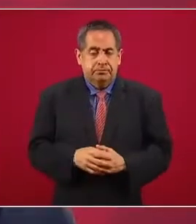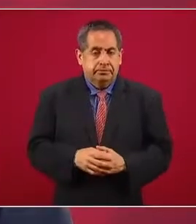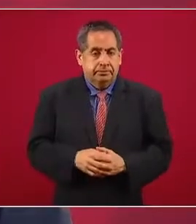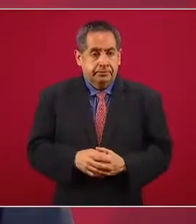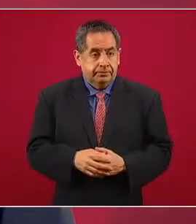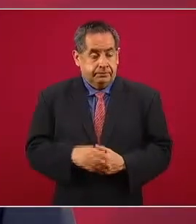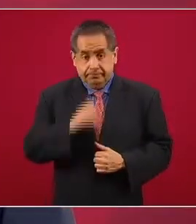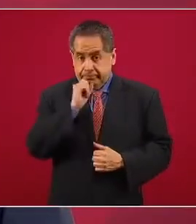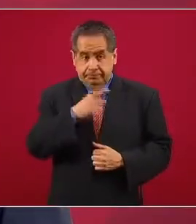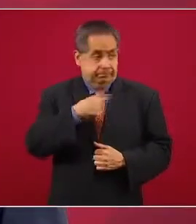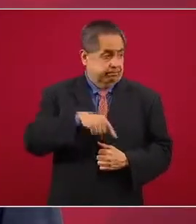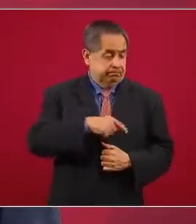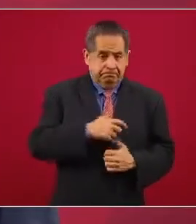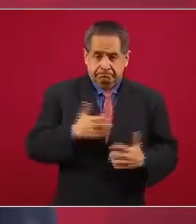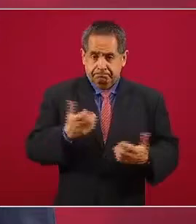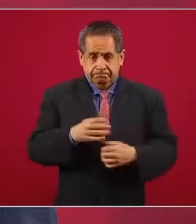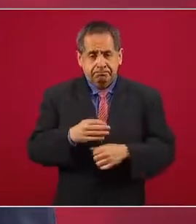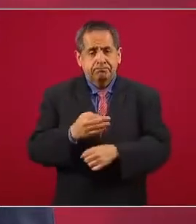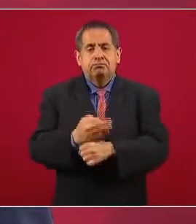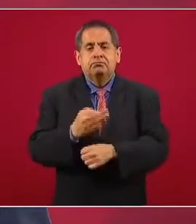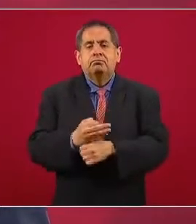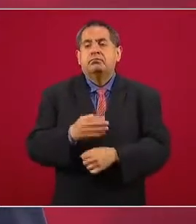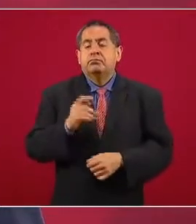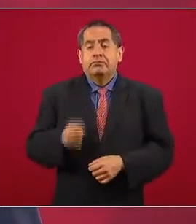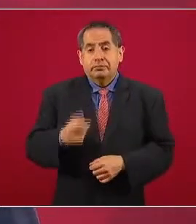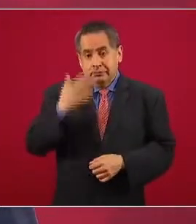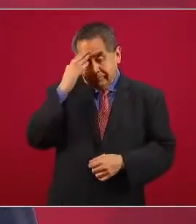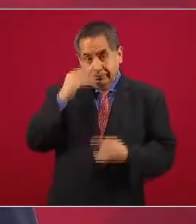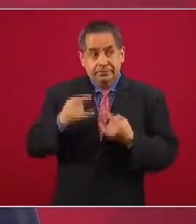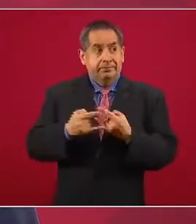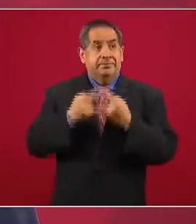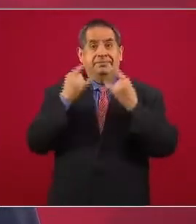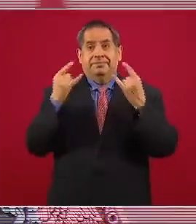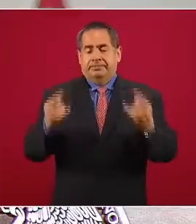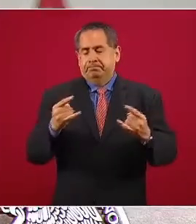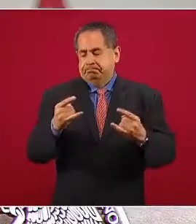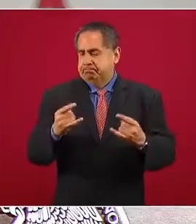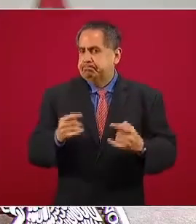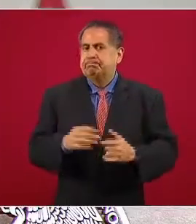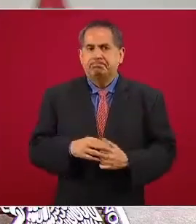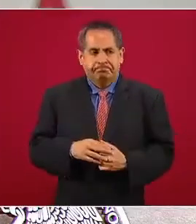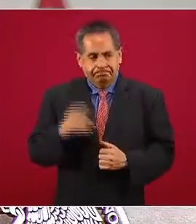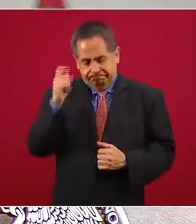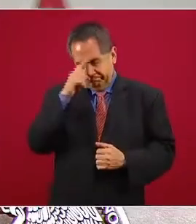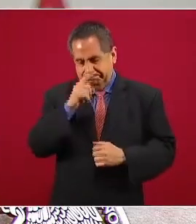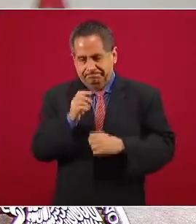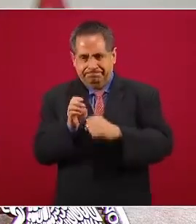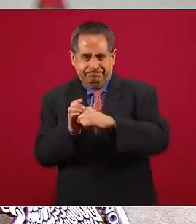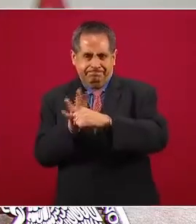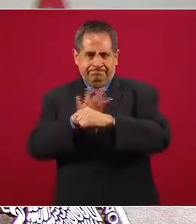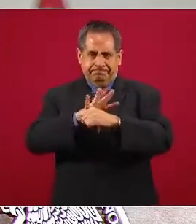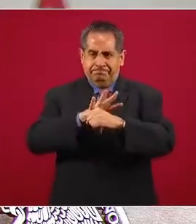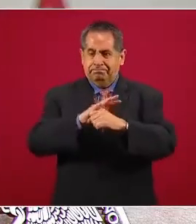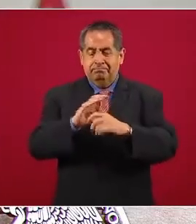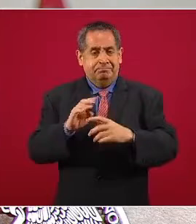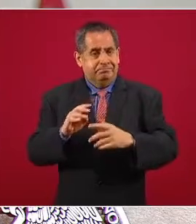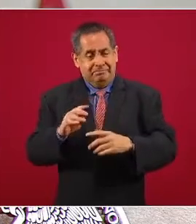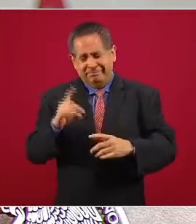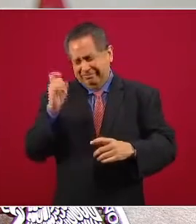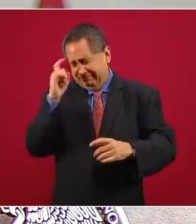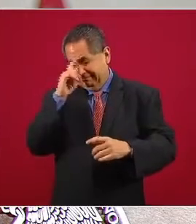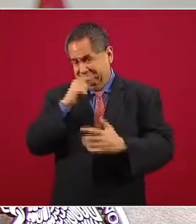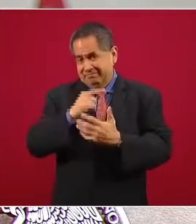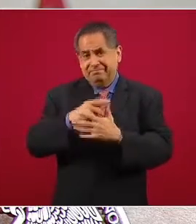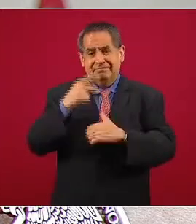Hacerlo, además, en el momento en que históricamente estamos pasando la crisis de salud más grande que hemos